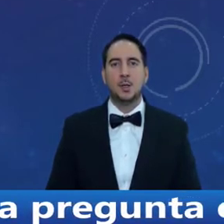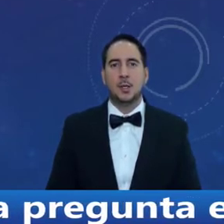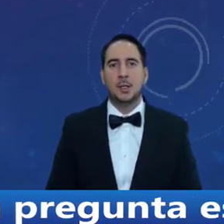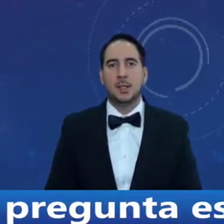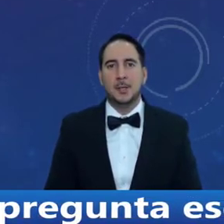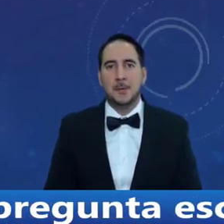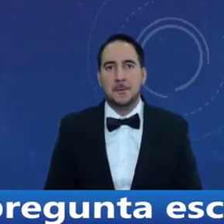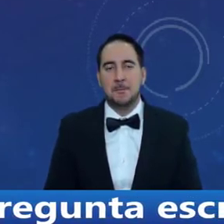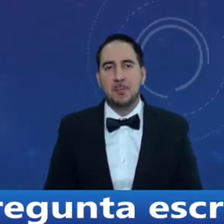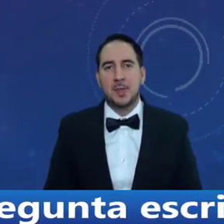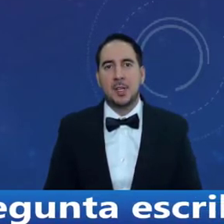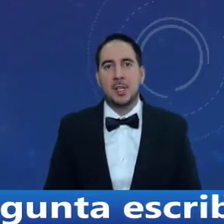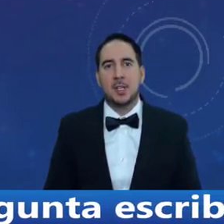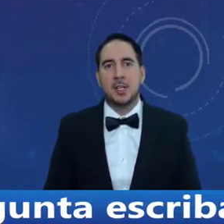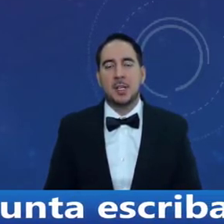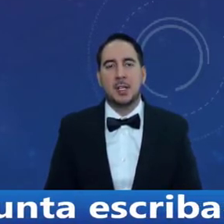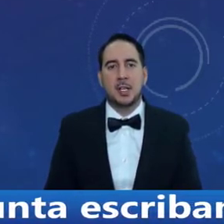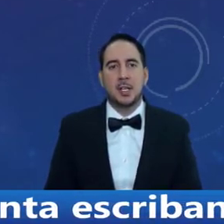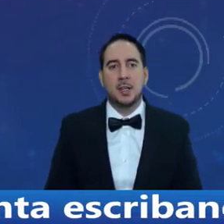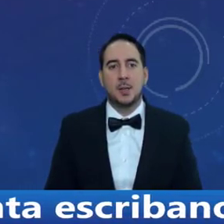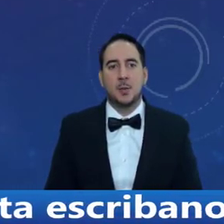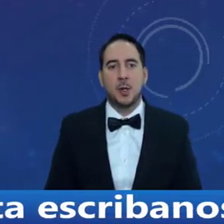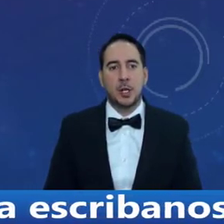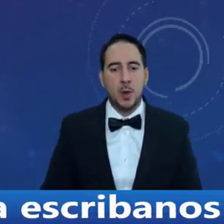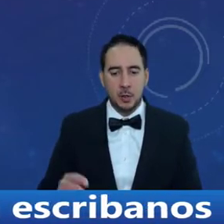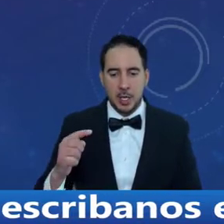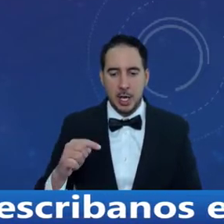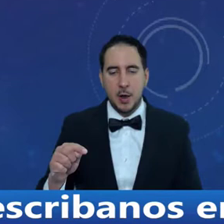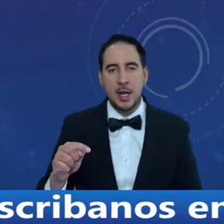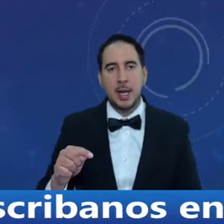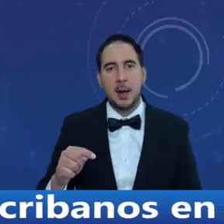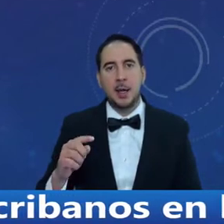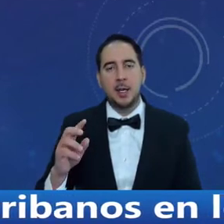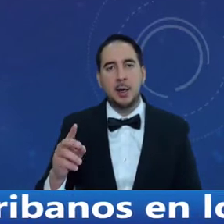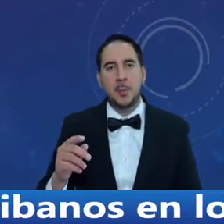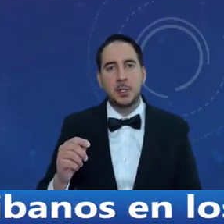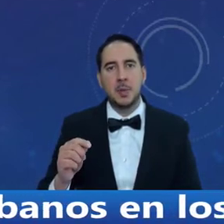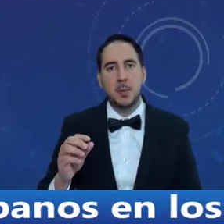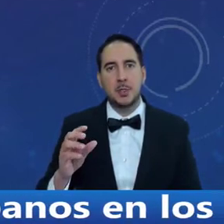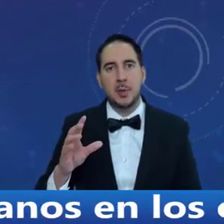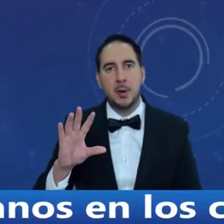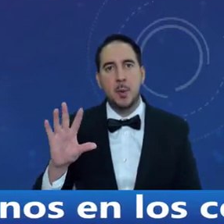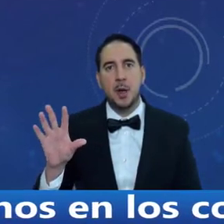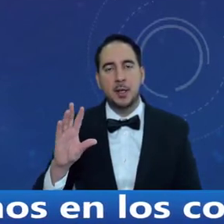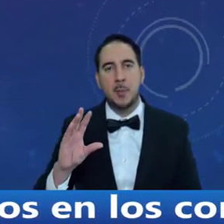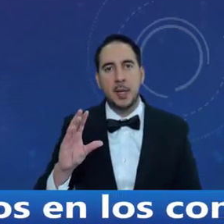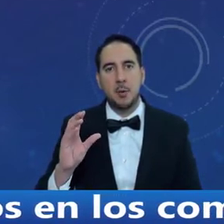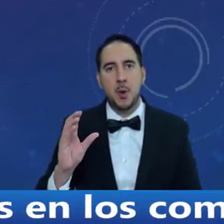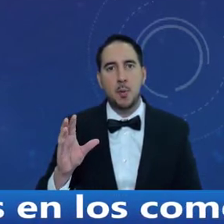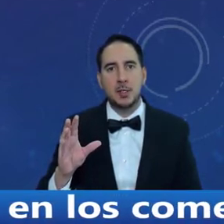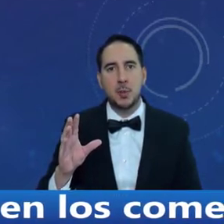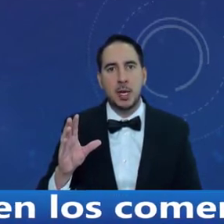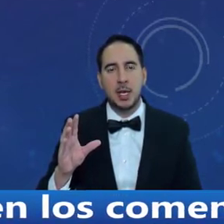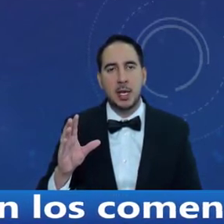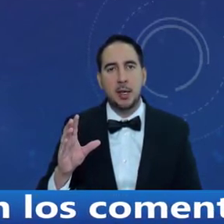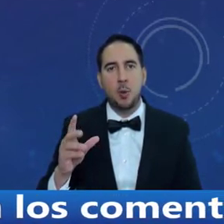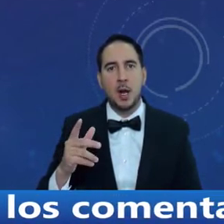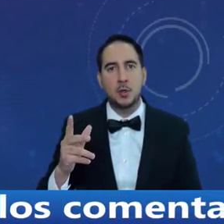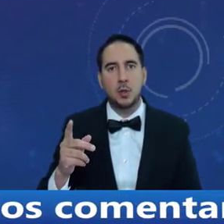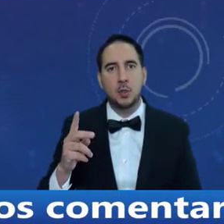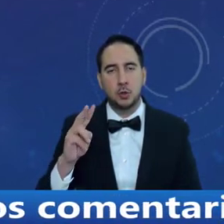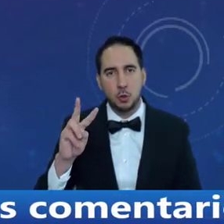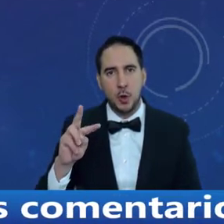o cuántos tries tuviste que hacer? Bueno, te cuento que ahora en el próximo diapositivo le vamos a explicar un poco más sobre